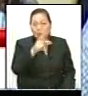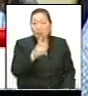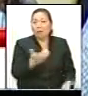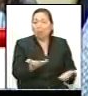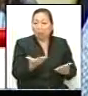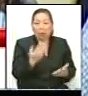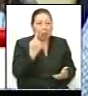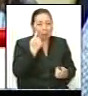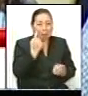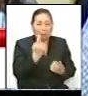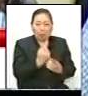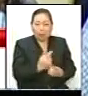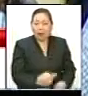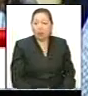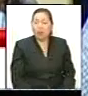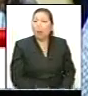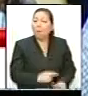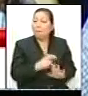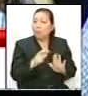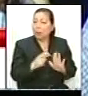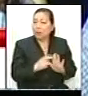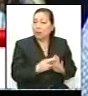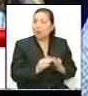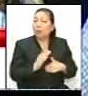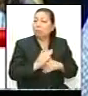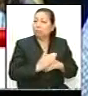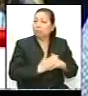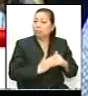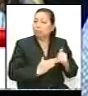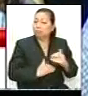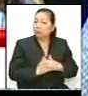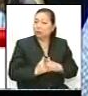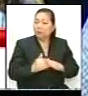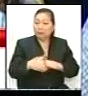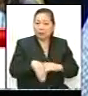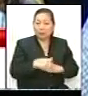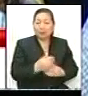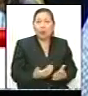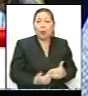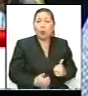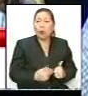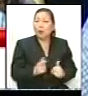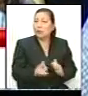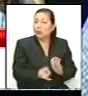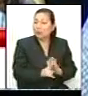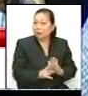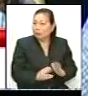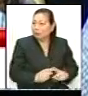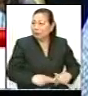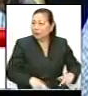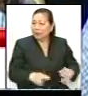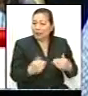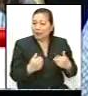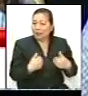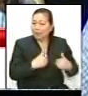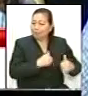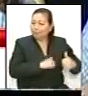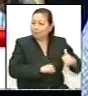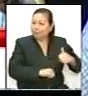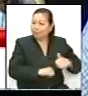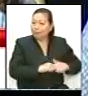tomado conocimiento de un proyecto que viene construyendo en la calle Sapi, la cual por su volumetría excesiva viene